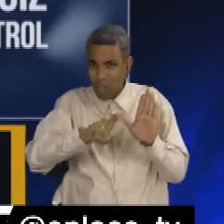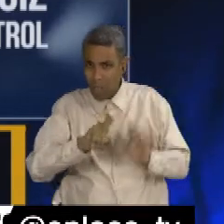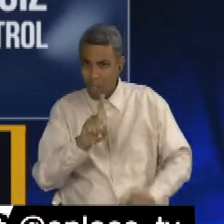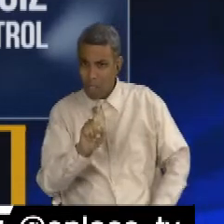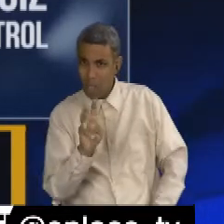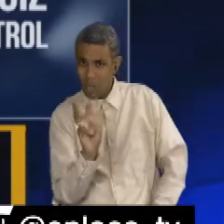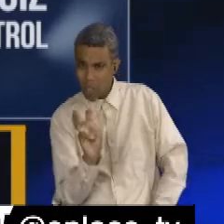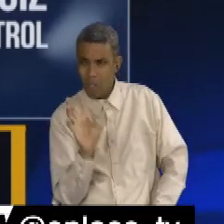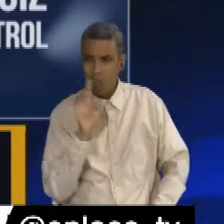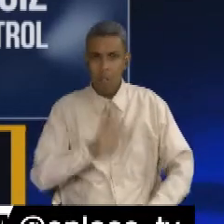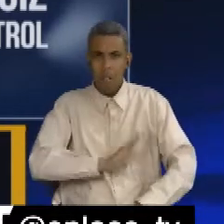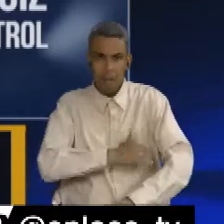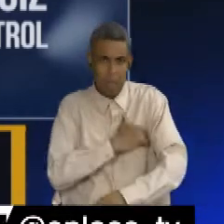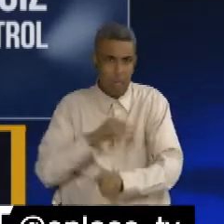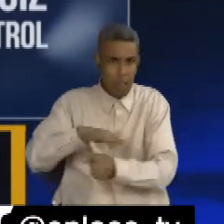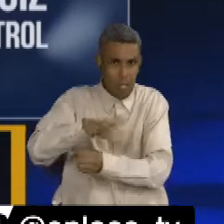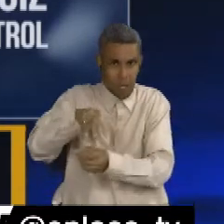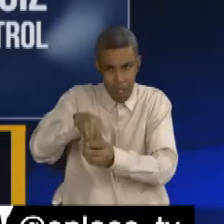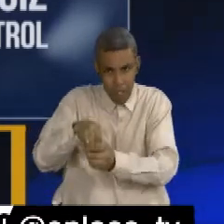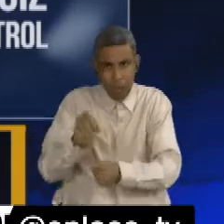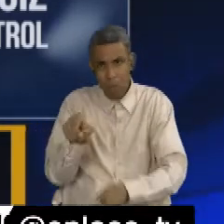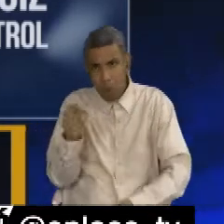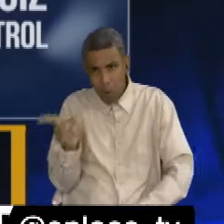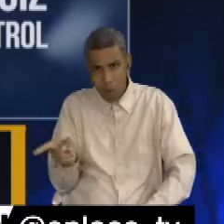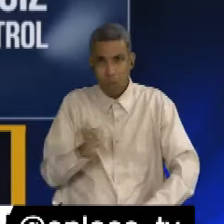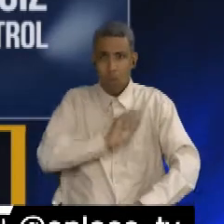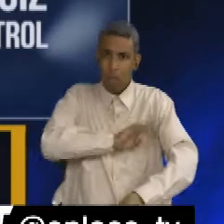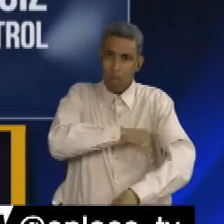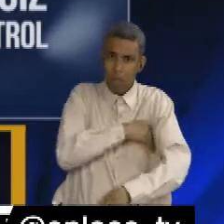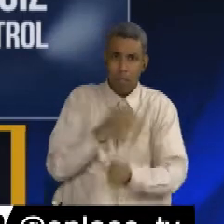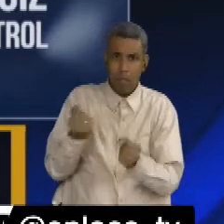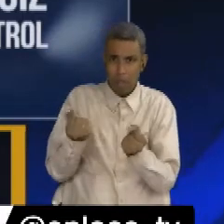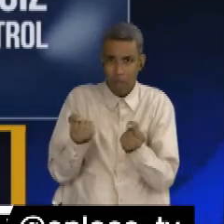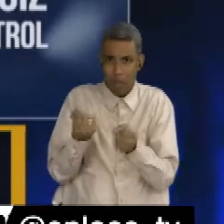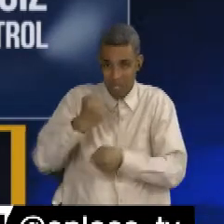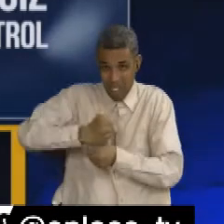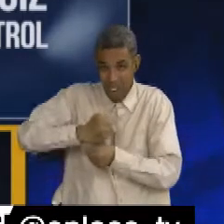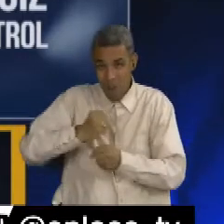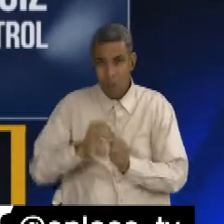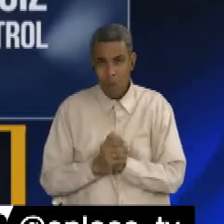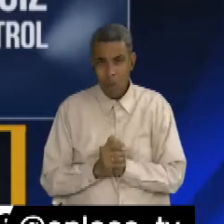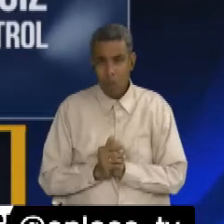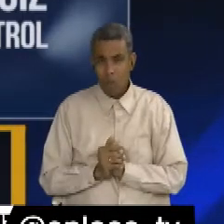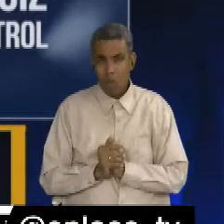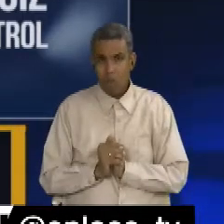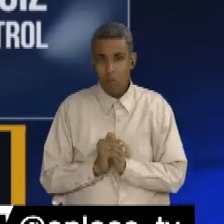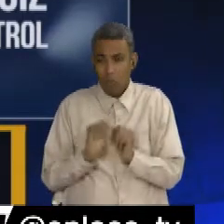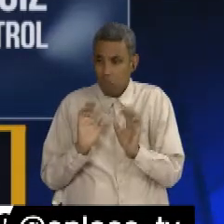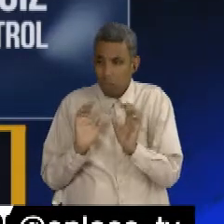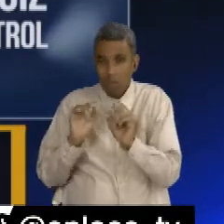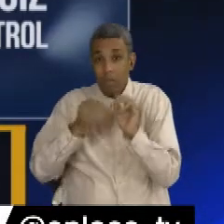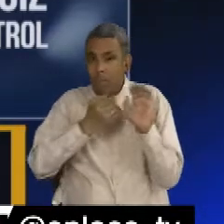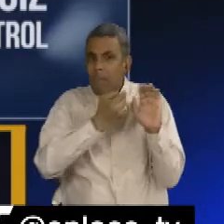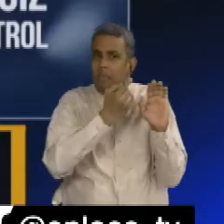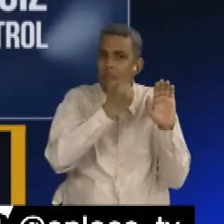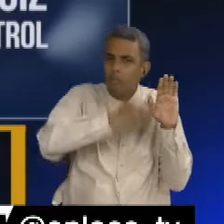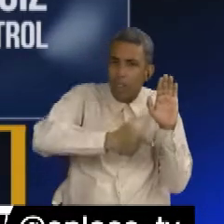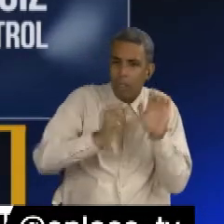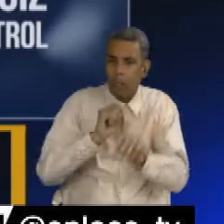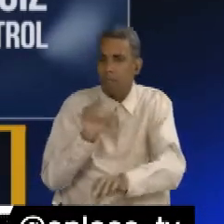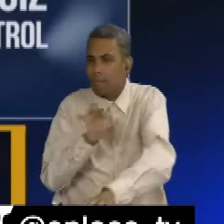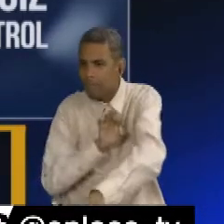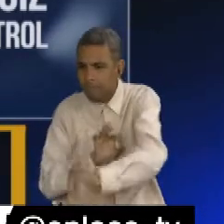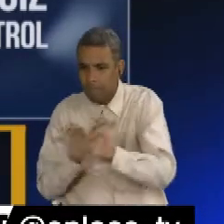Interior, Ministerio de Trabajo. Es la forma en que nosotros podemos garantizar y que la gente se pueda